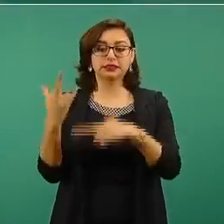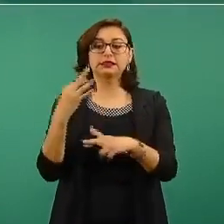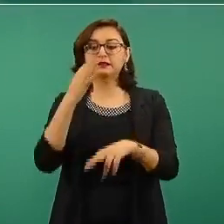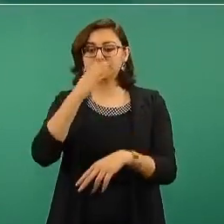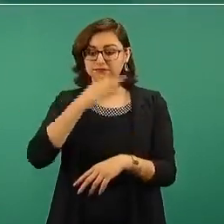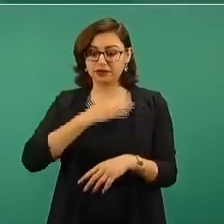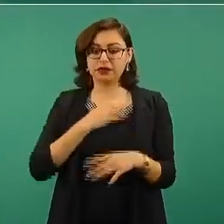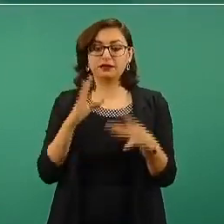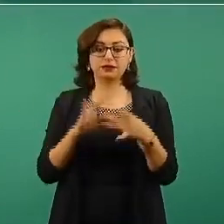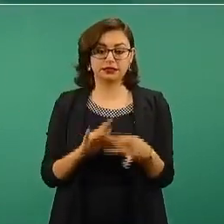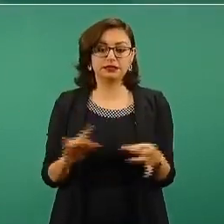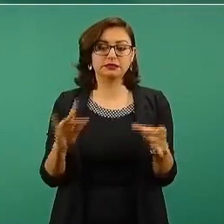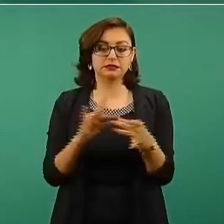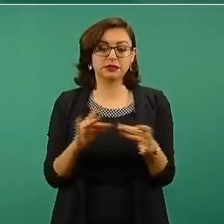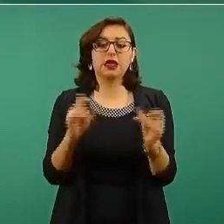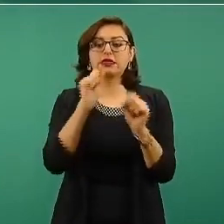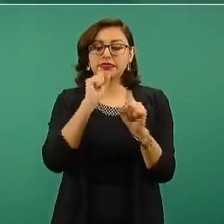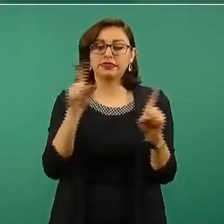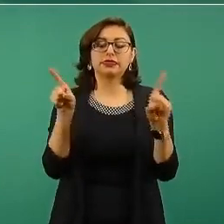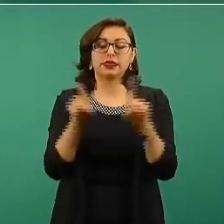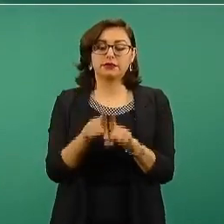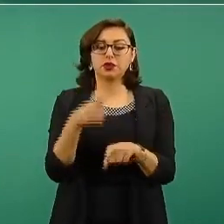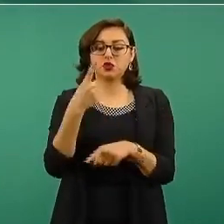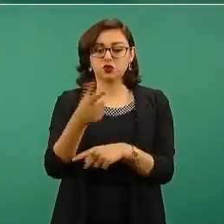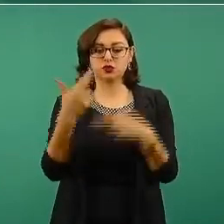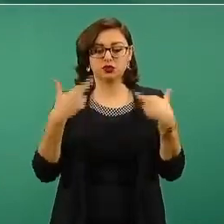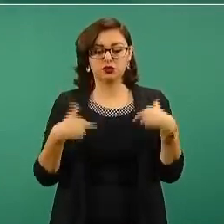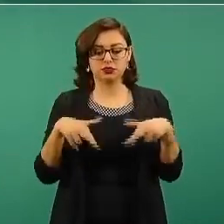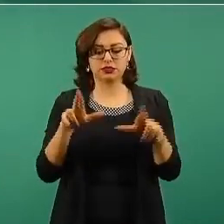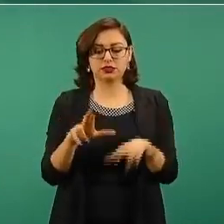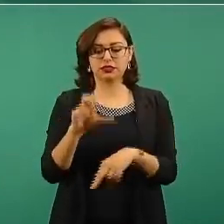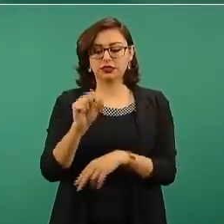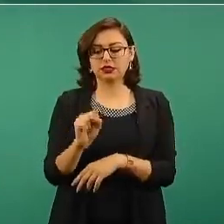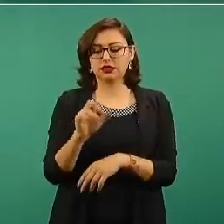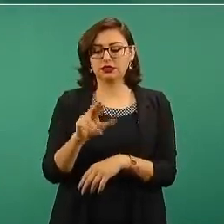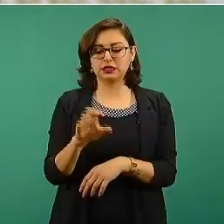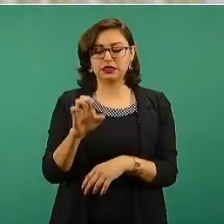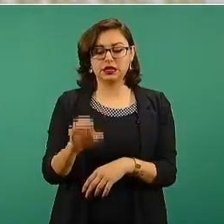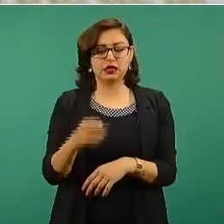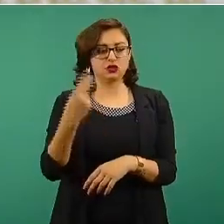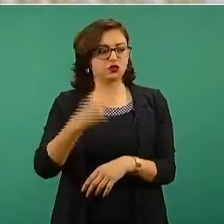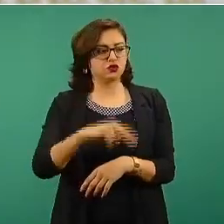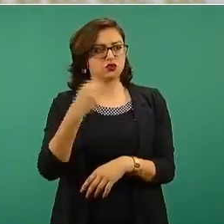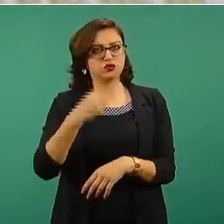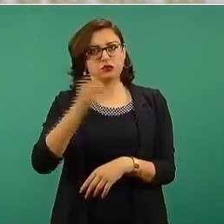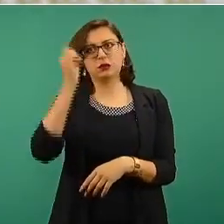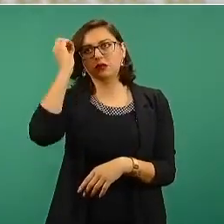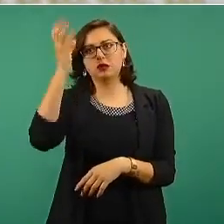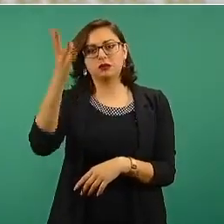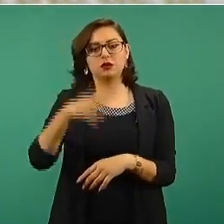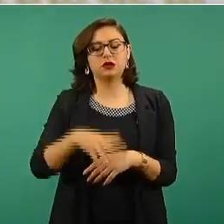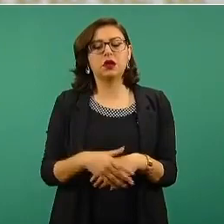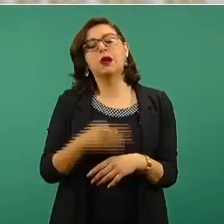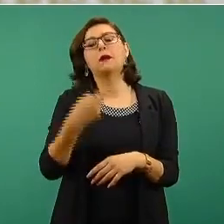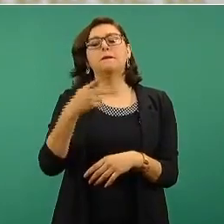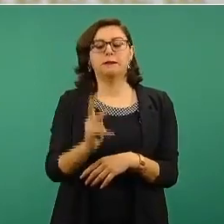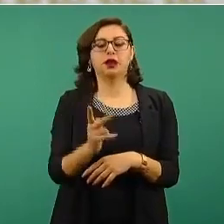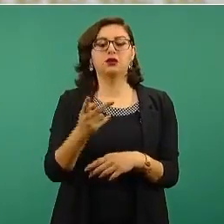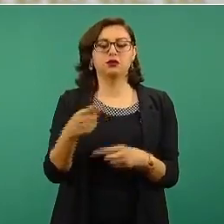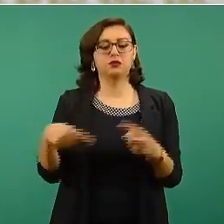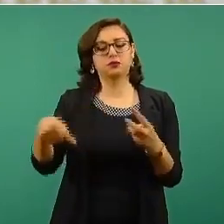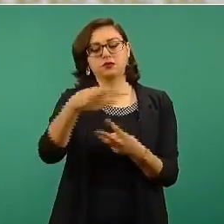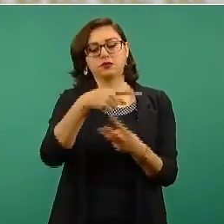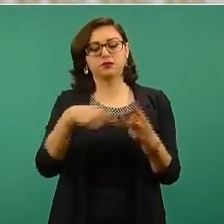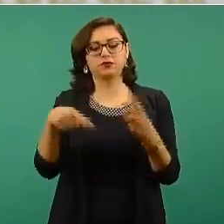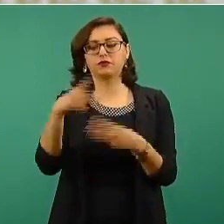un representante de la Secretaría de Relaciones Exteriores, ahorita no tengo su nombre, que conduce mucho de esto del viaje,